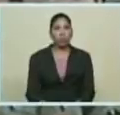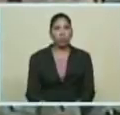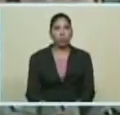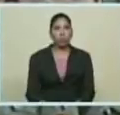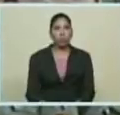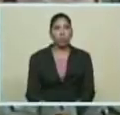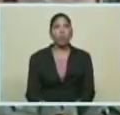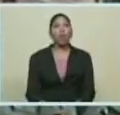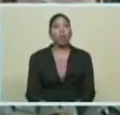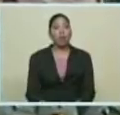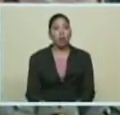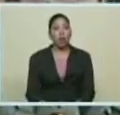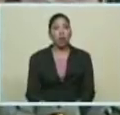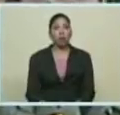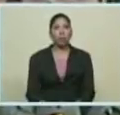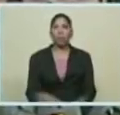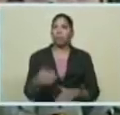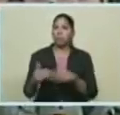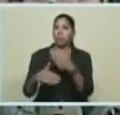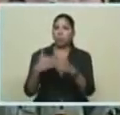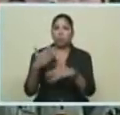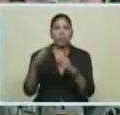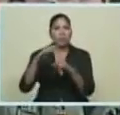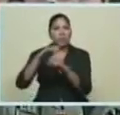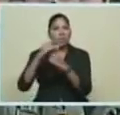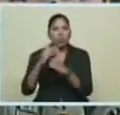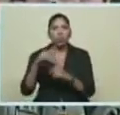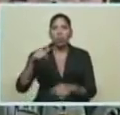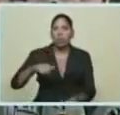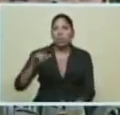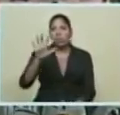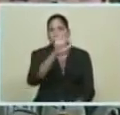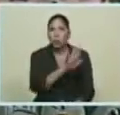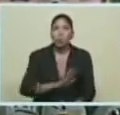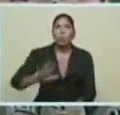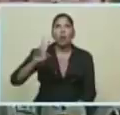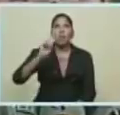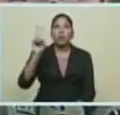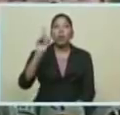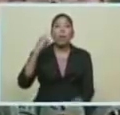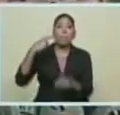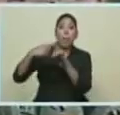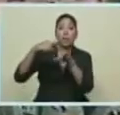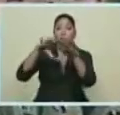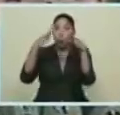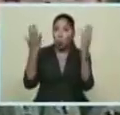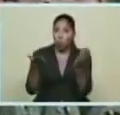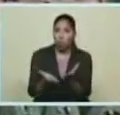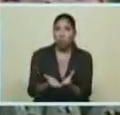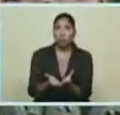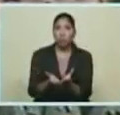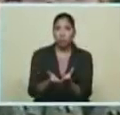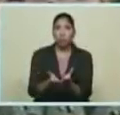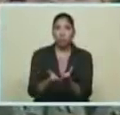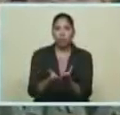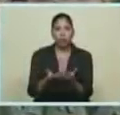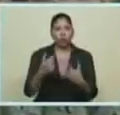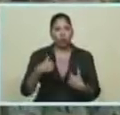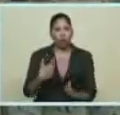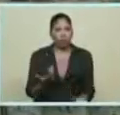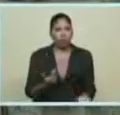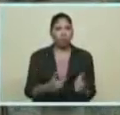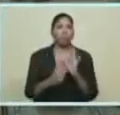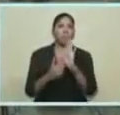a la evolución de las circunstancias de nuestra región y del mundo. Y tengo que